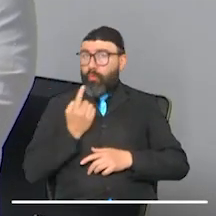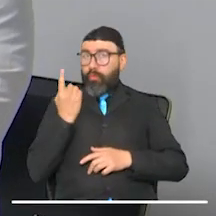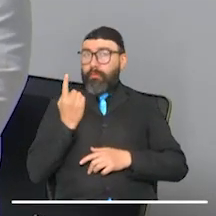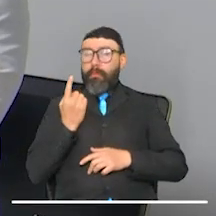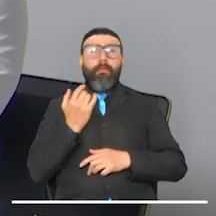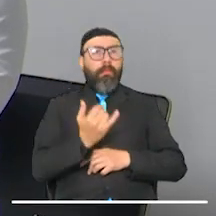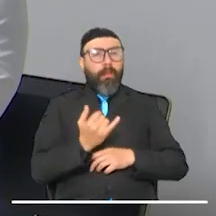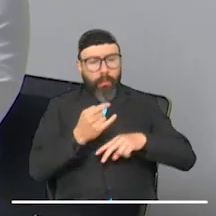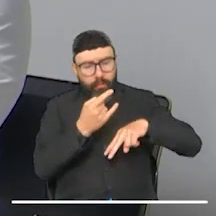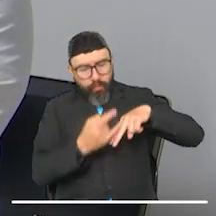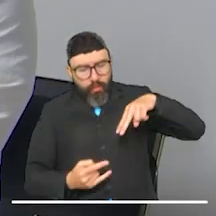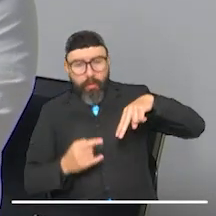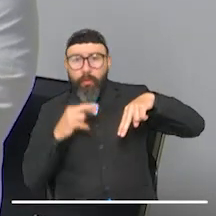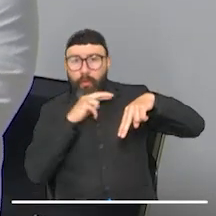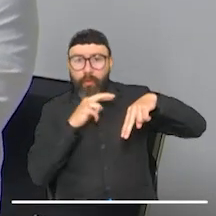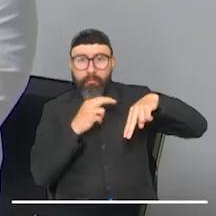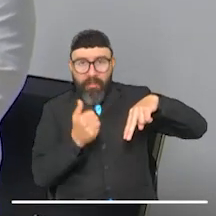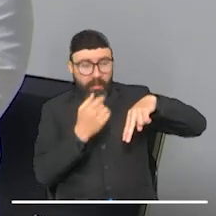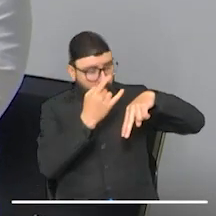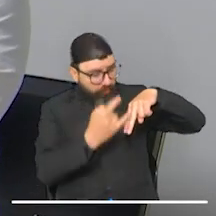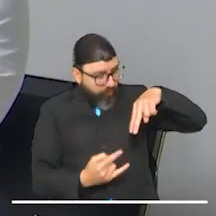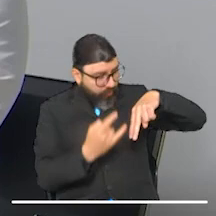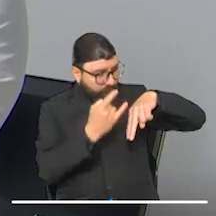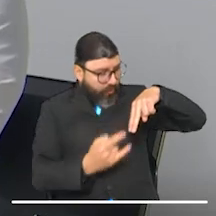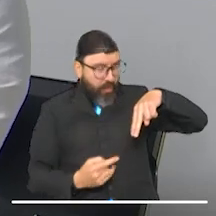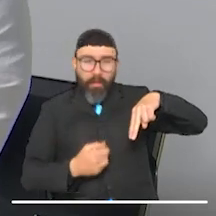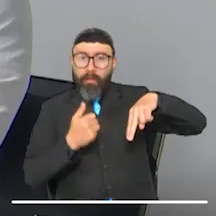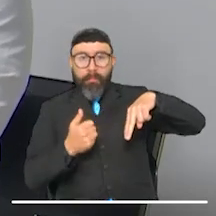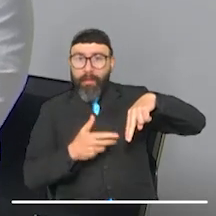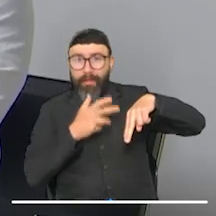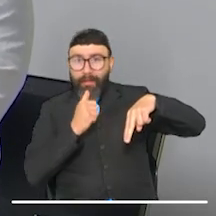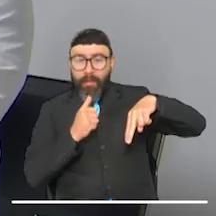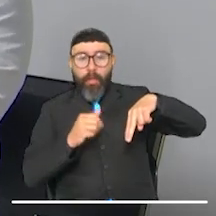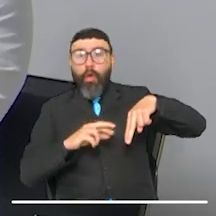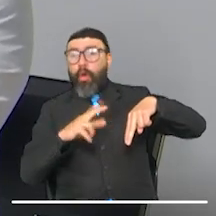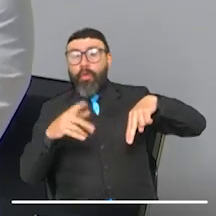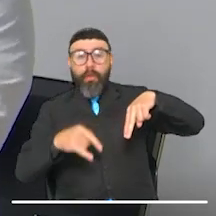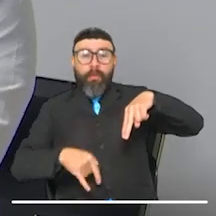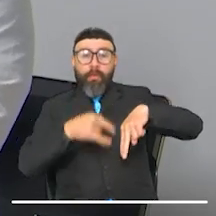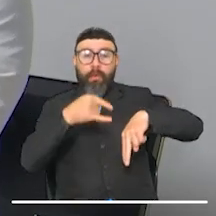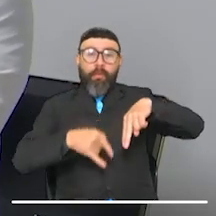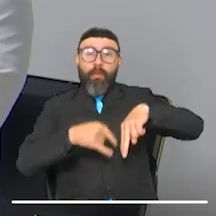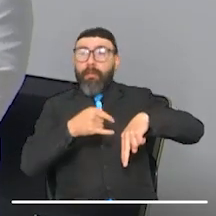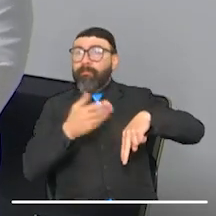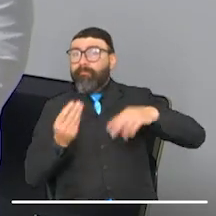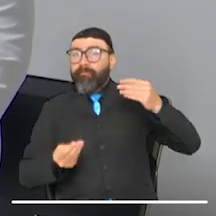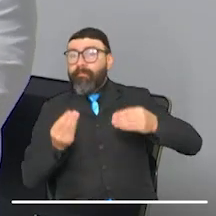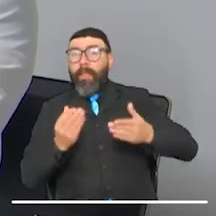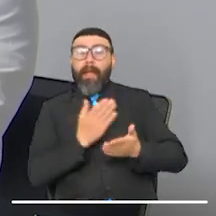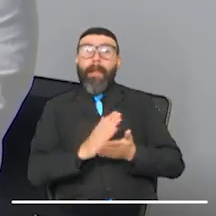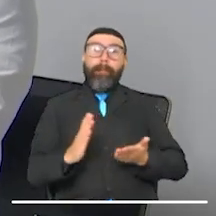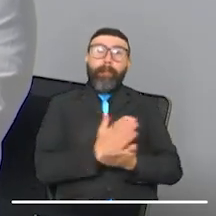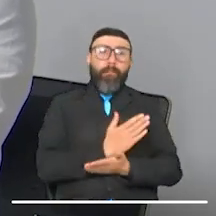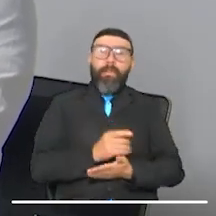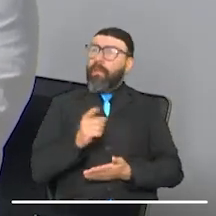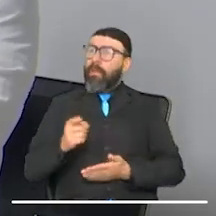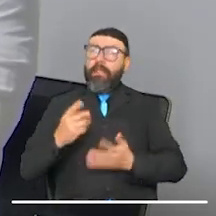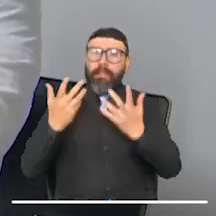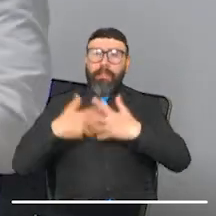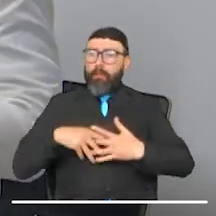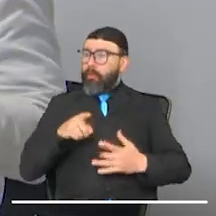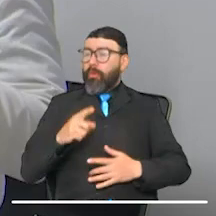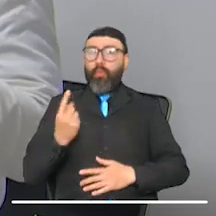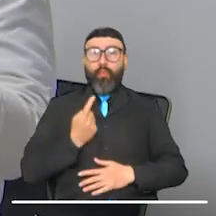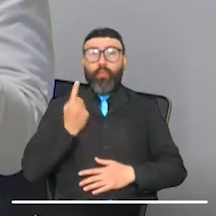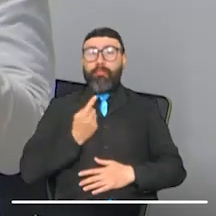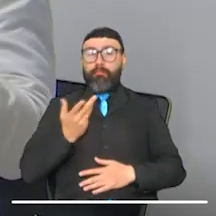sistema arterial no fluye por una parte el sistema venoso fluye por otra parte y el sistema linfático aparte el sistema es algo único es